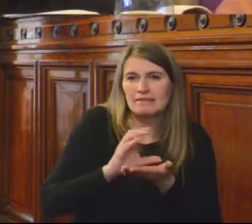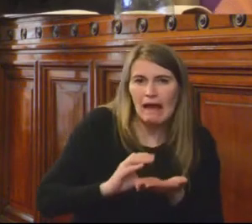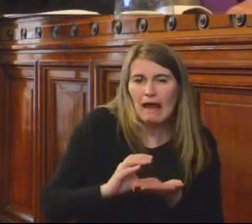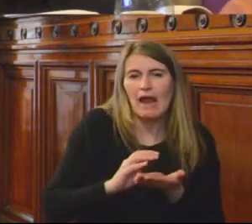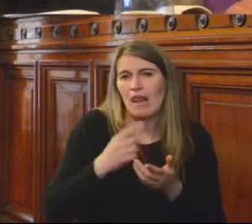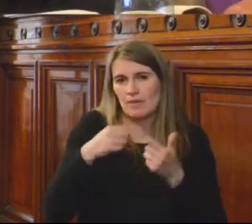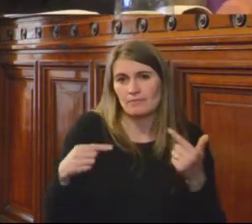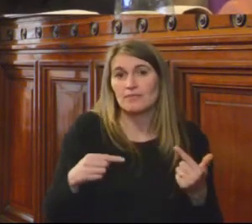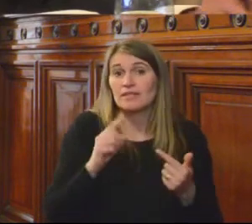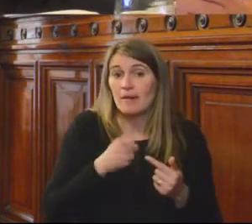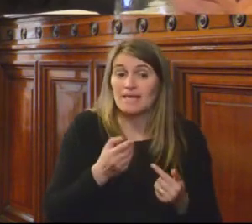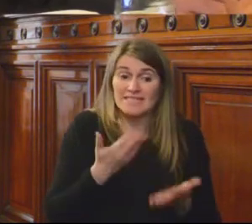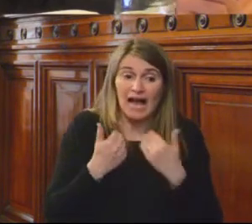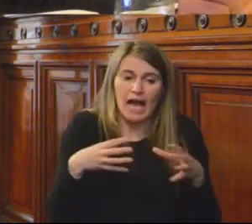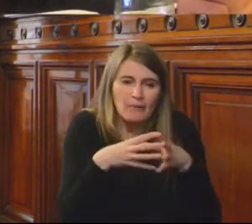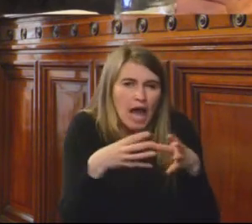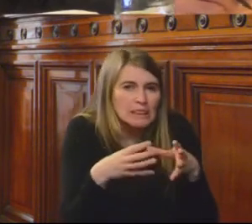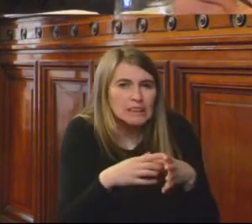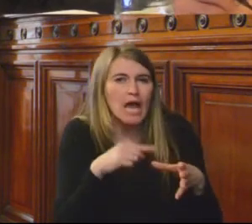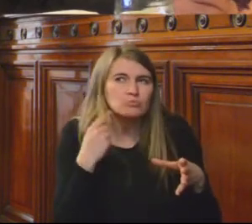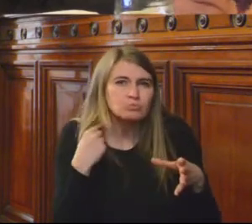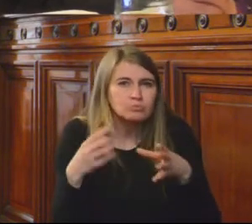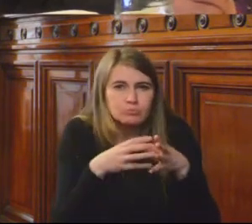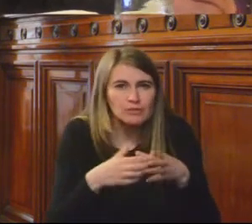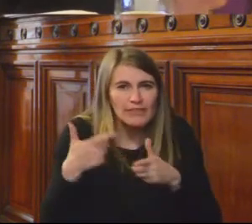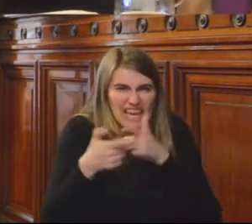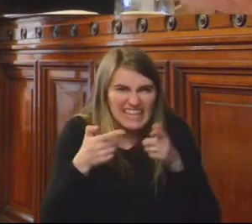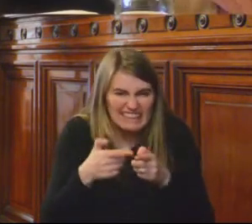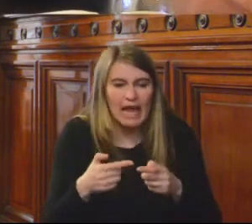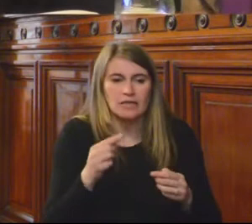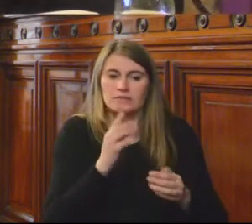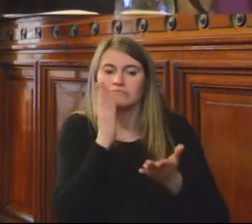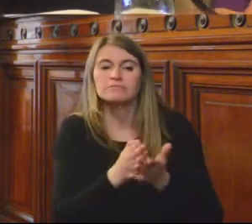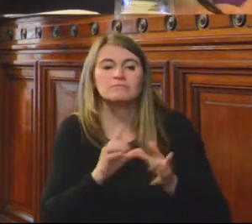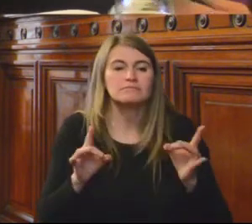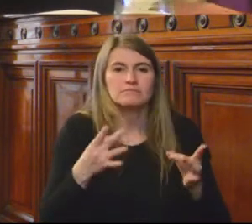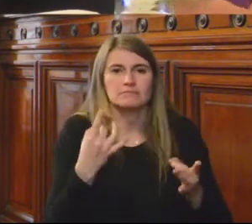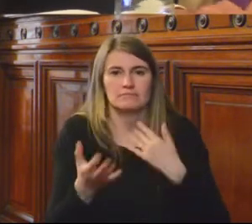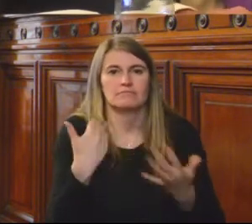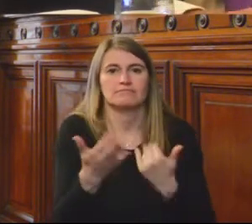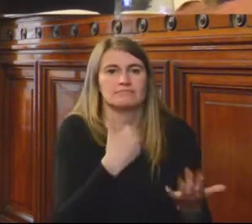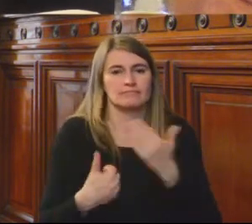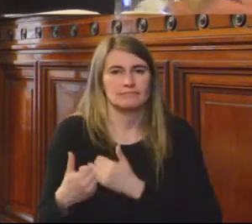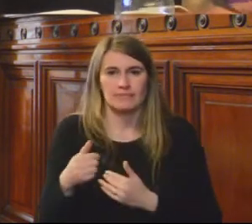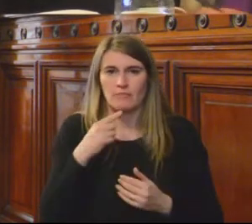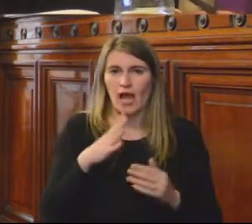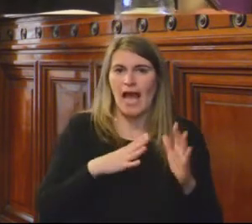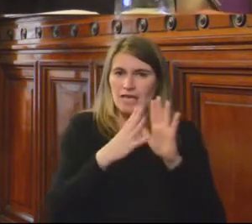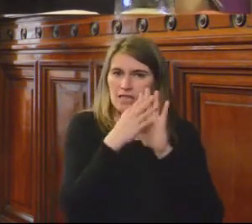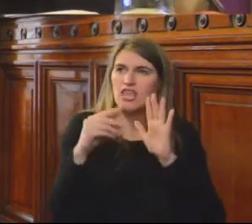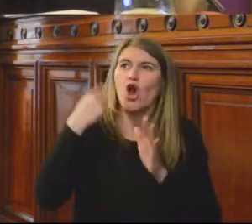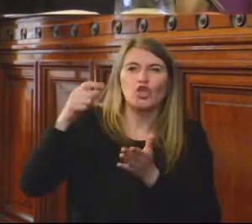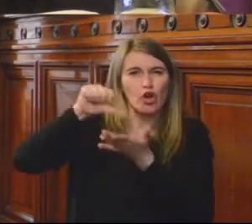así como la desarticulación de bandas delictivas que asumen formas paramilitarizadas en su accionar, producto de la imitación de modelos exógenos